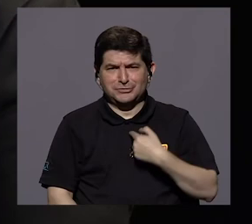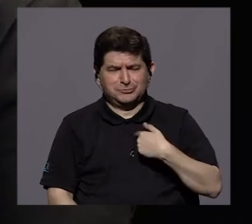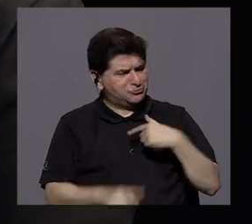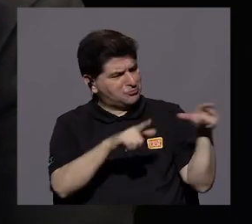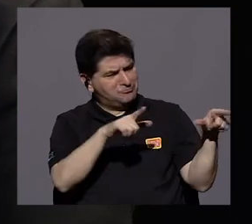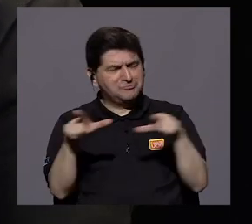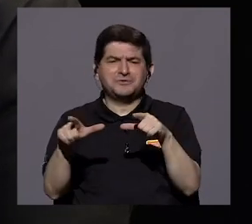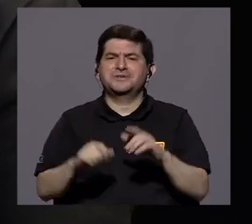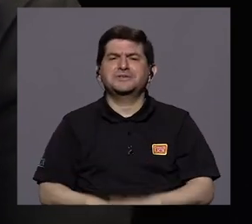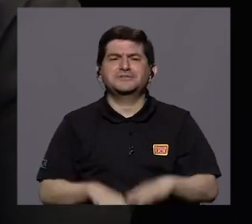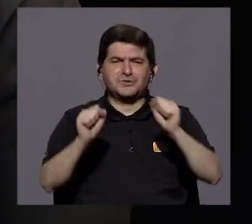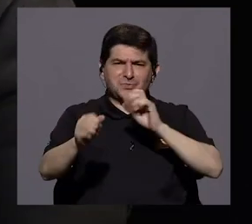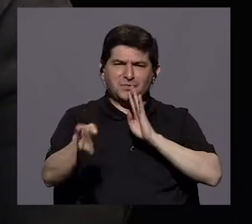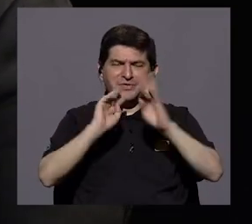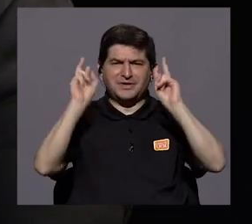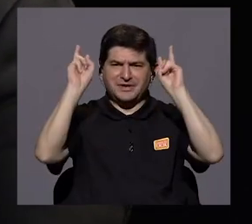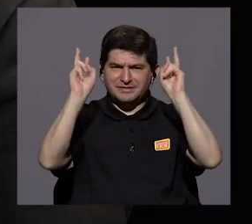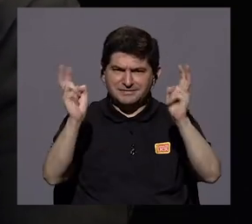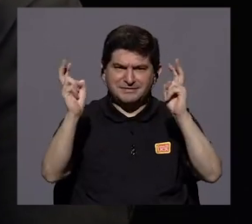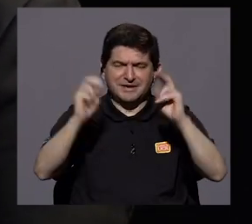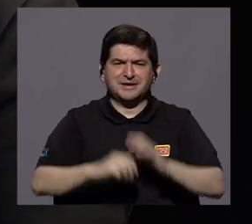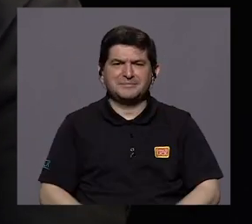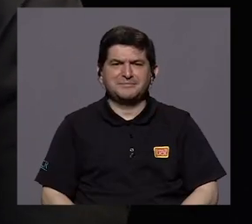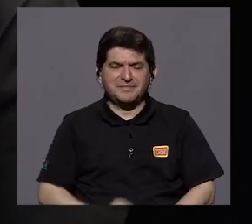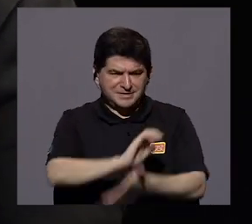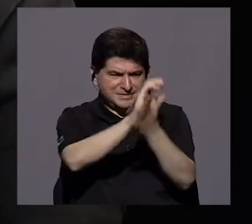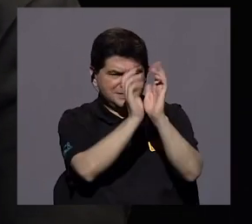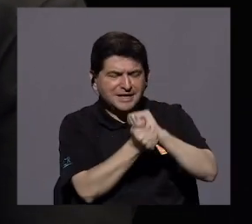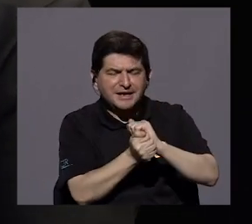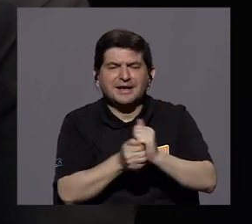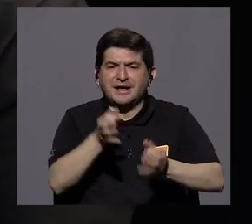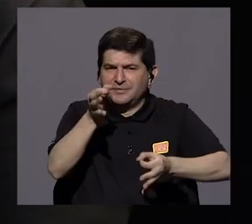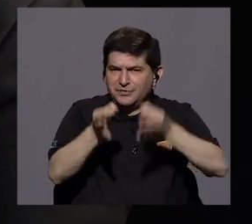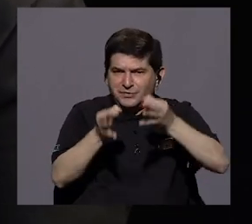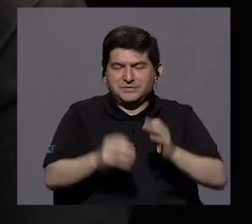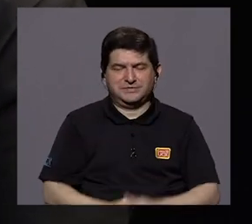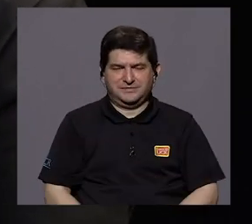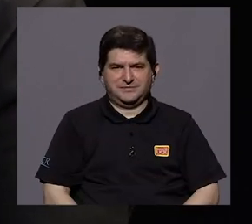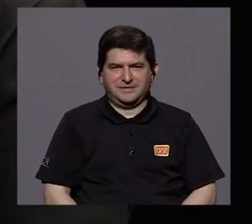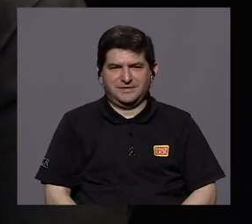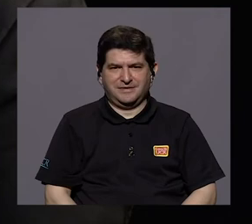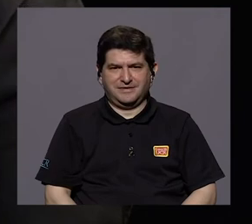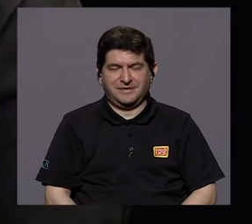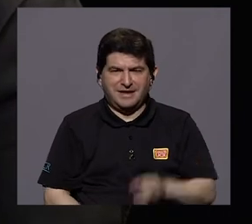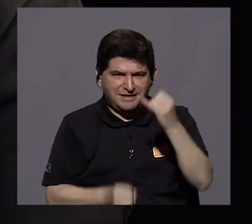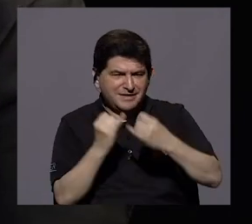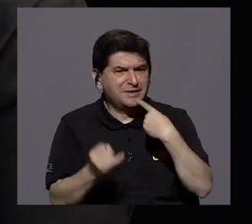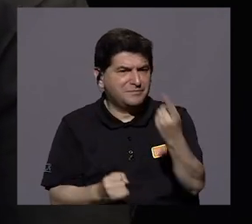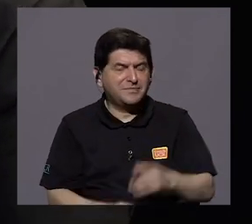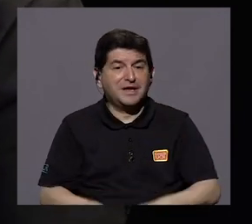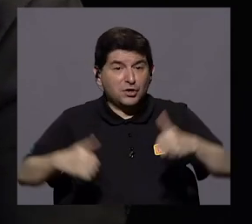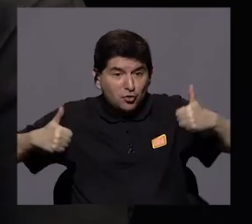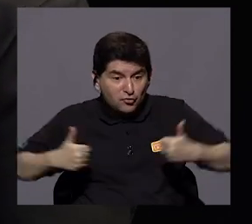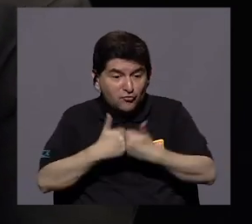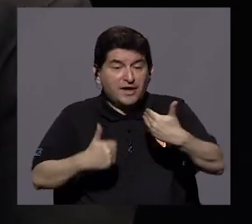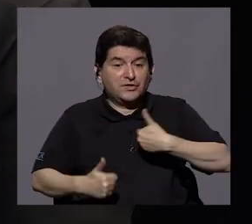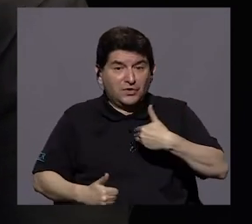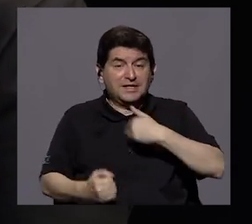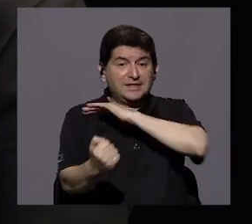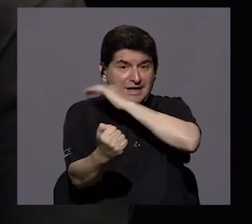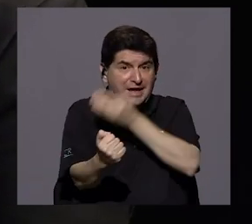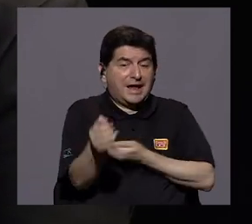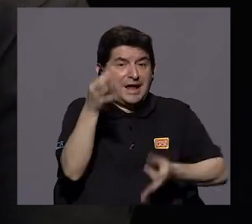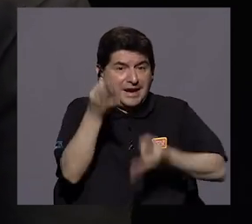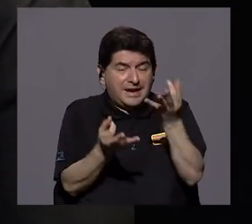estoy a su disposición para hablar de los temas de la reforma judicial. Porque termino diciendo que el gran reto que tiene el